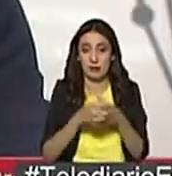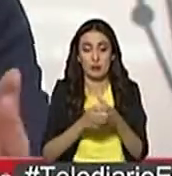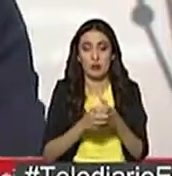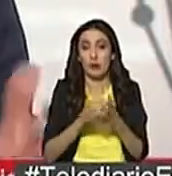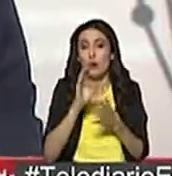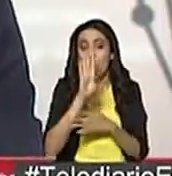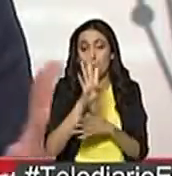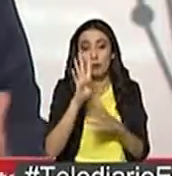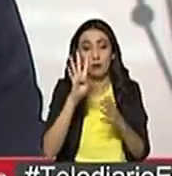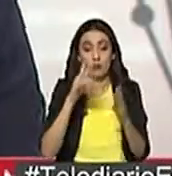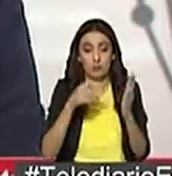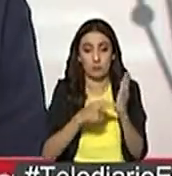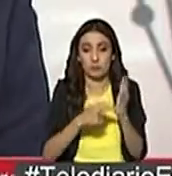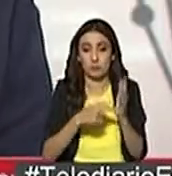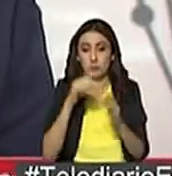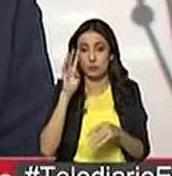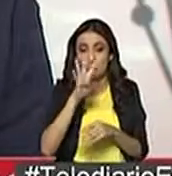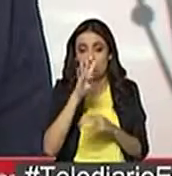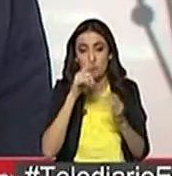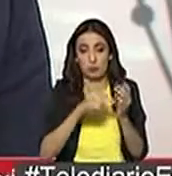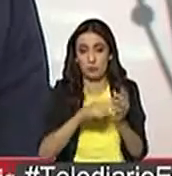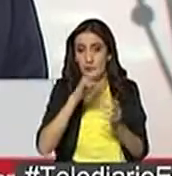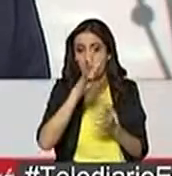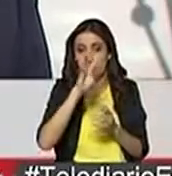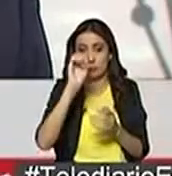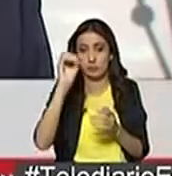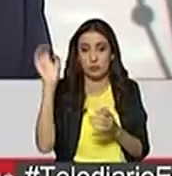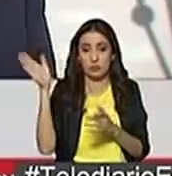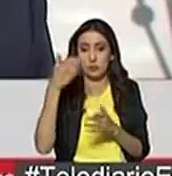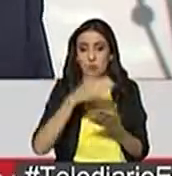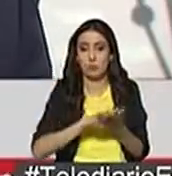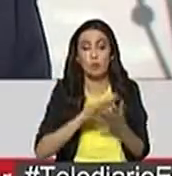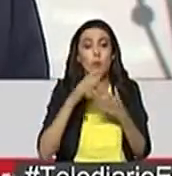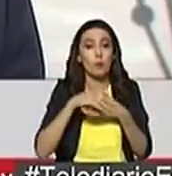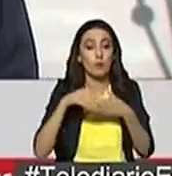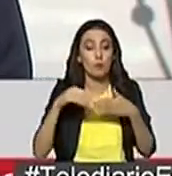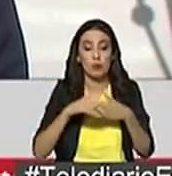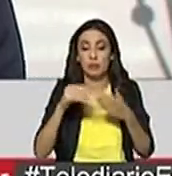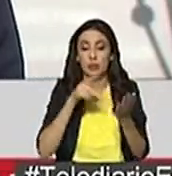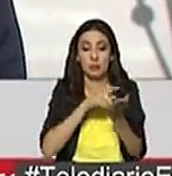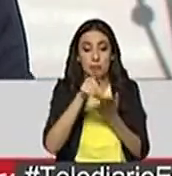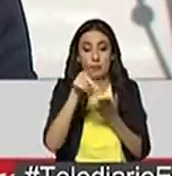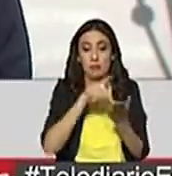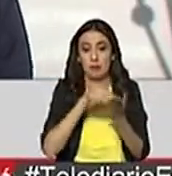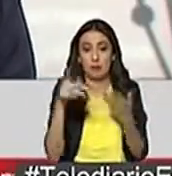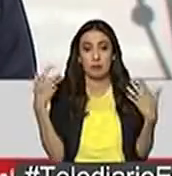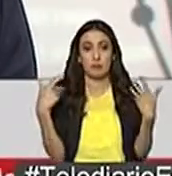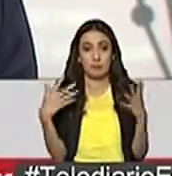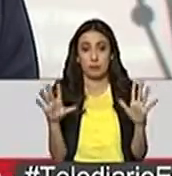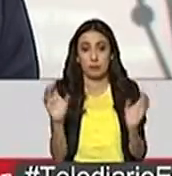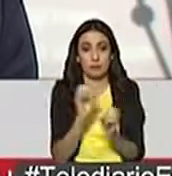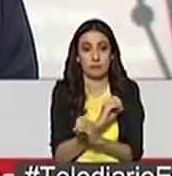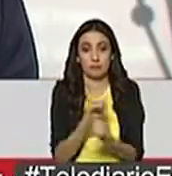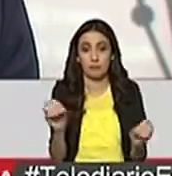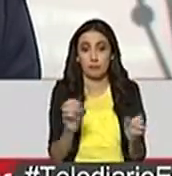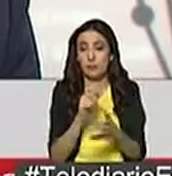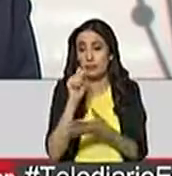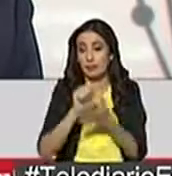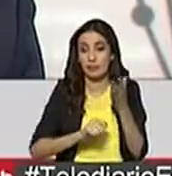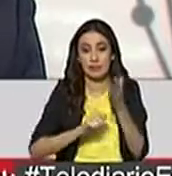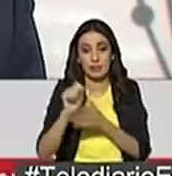PIB. Esto es más o menos $4,400 millones que ecuatorianos no están pagando los impuestos. Si una reforma